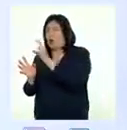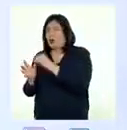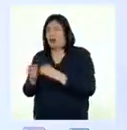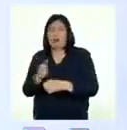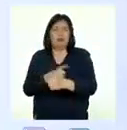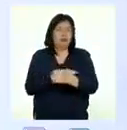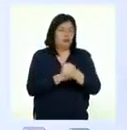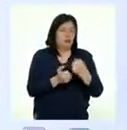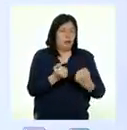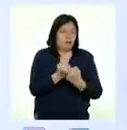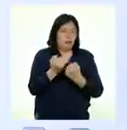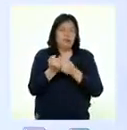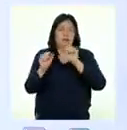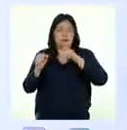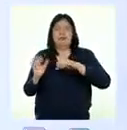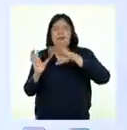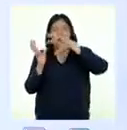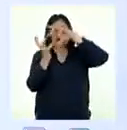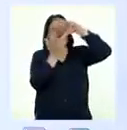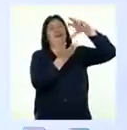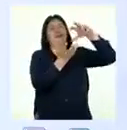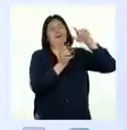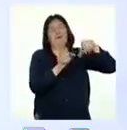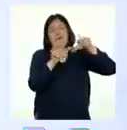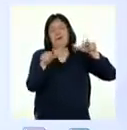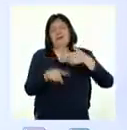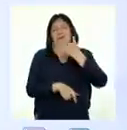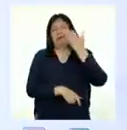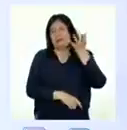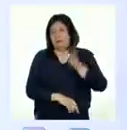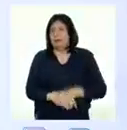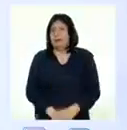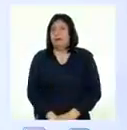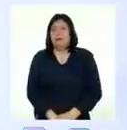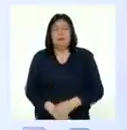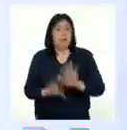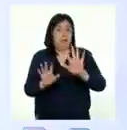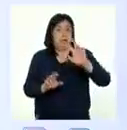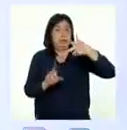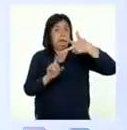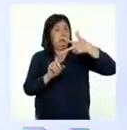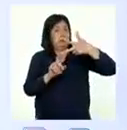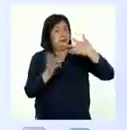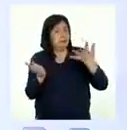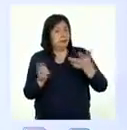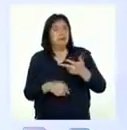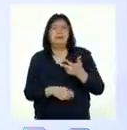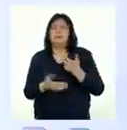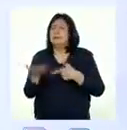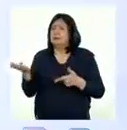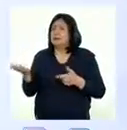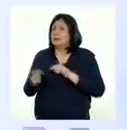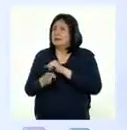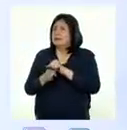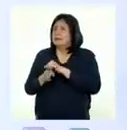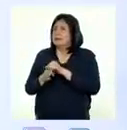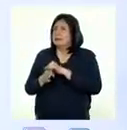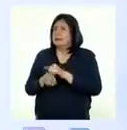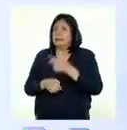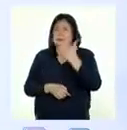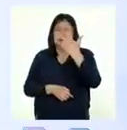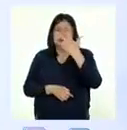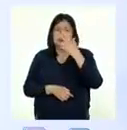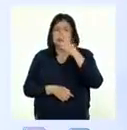esfuerzos, podemos hacer de nuestro planeta un lugar mejor. Una tercera acción es la práctica de las